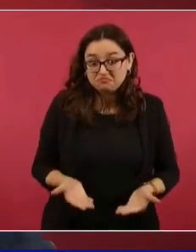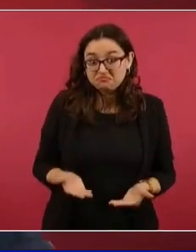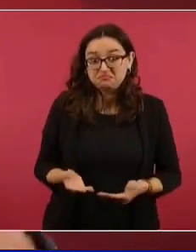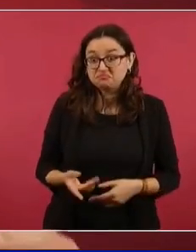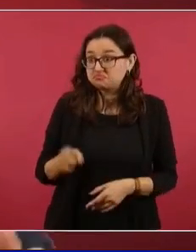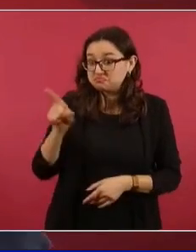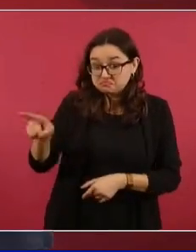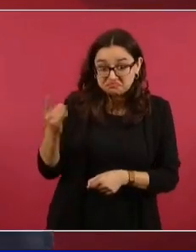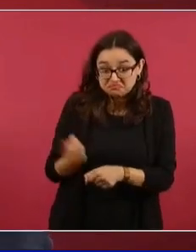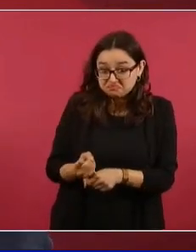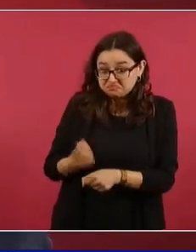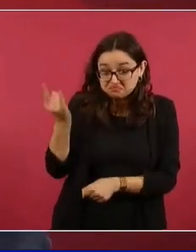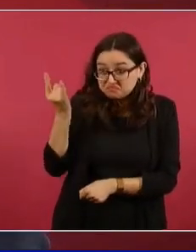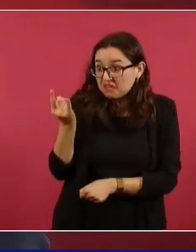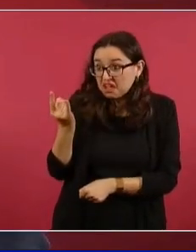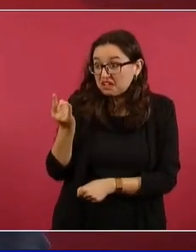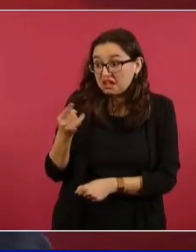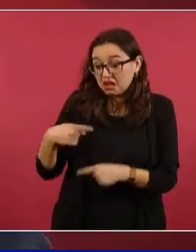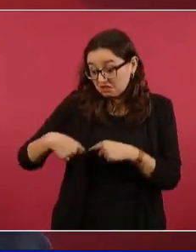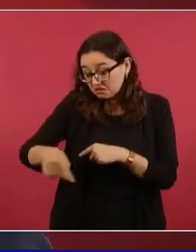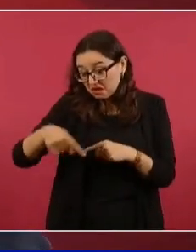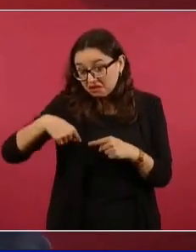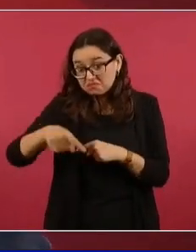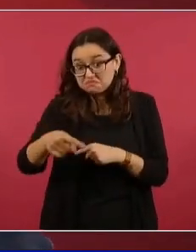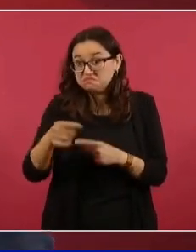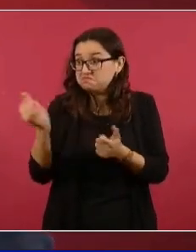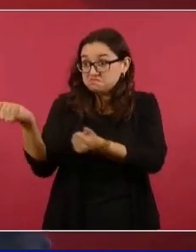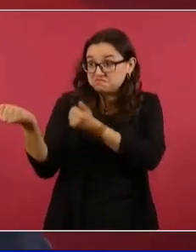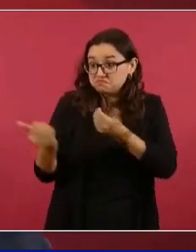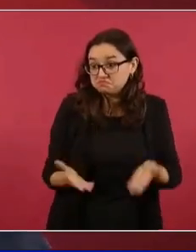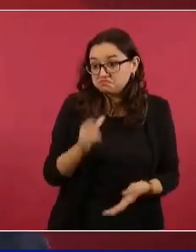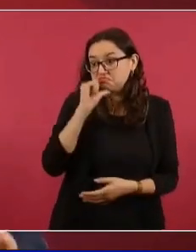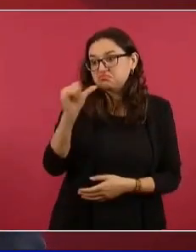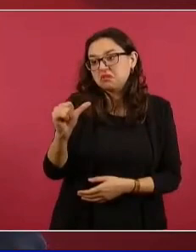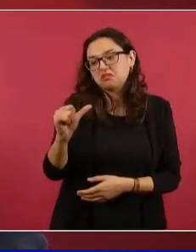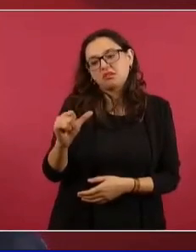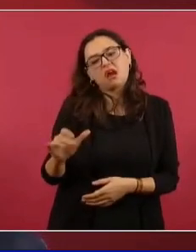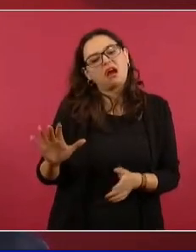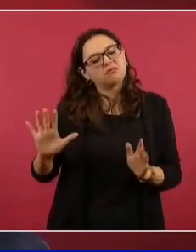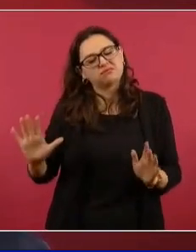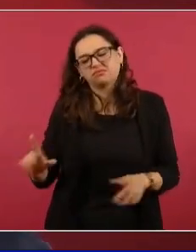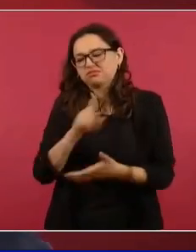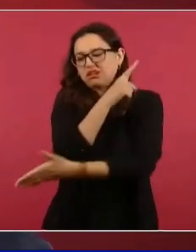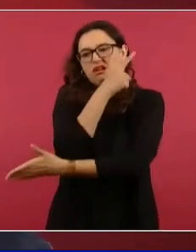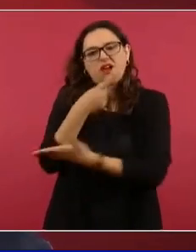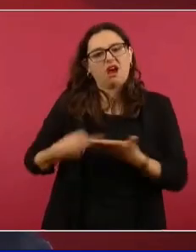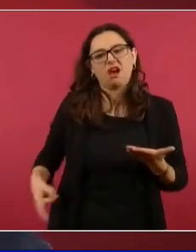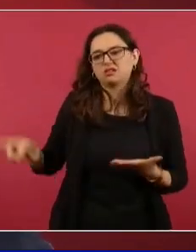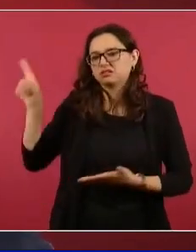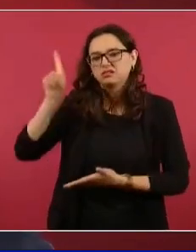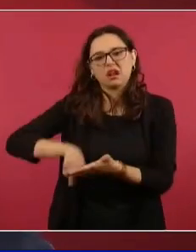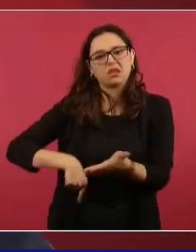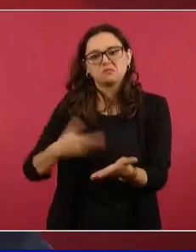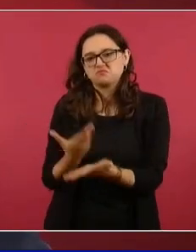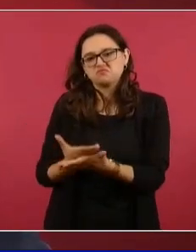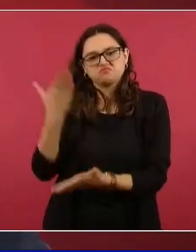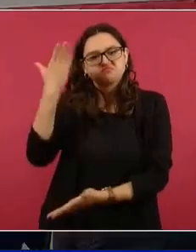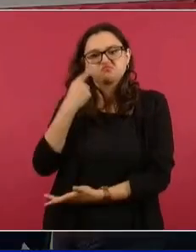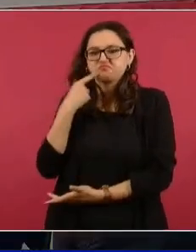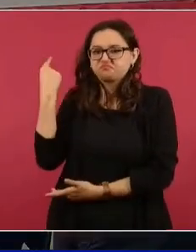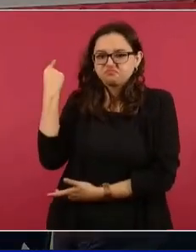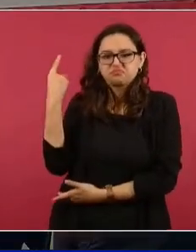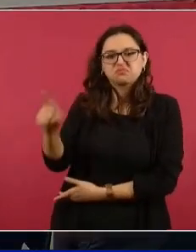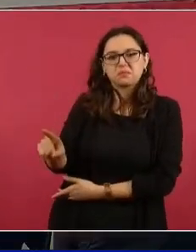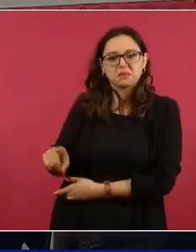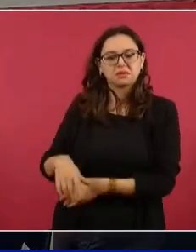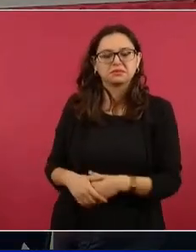derecho de emprender cualquier acción, incluso legal, si es que no se cumple con este compromiso que están estableciendo en